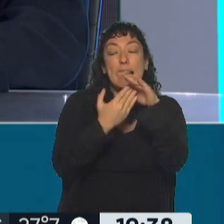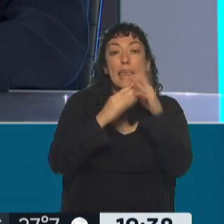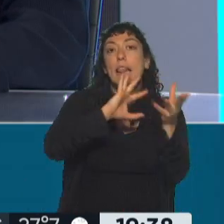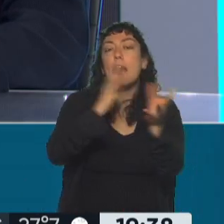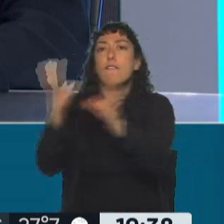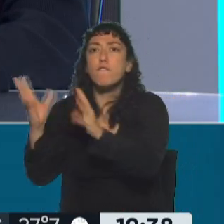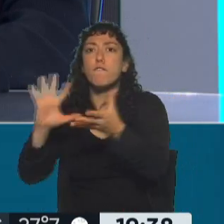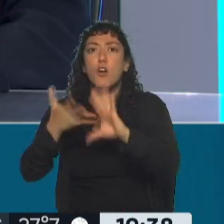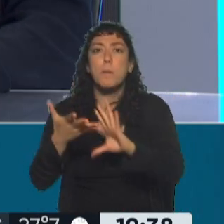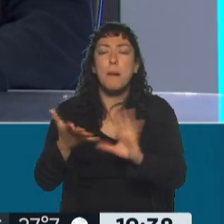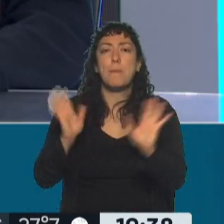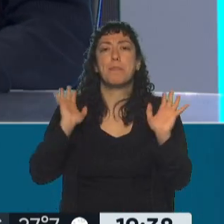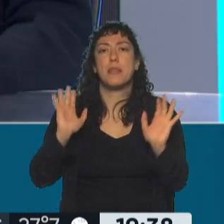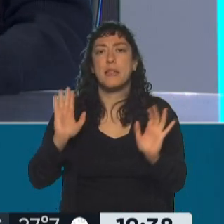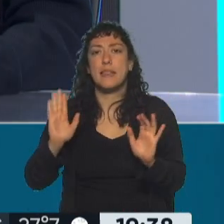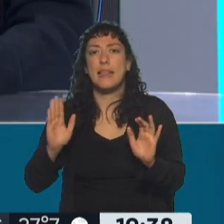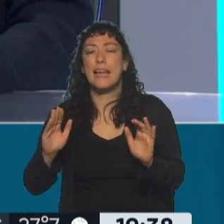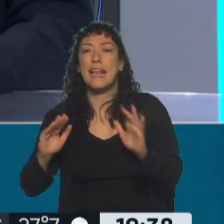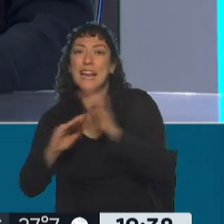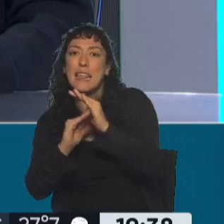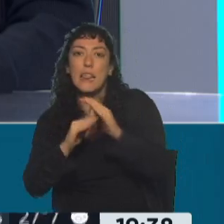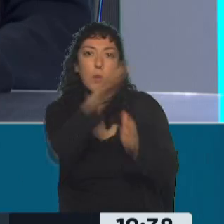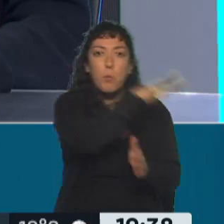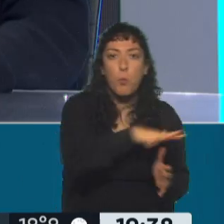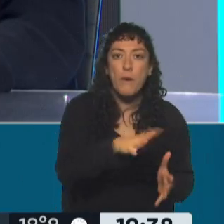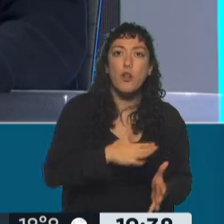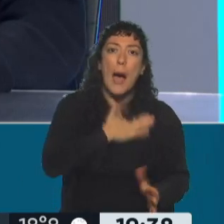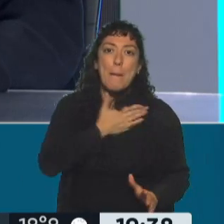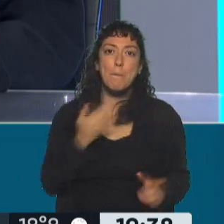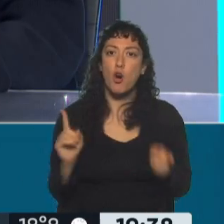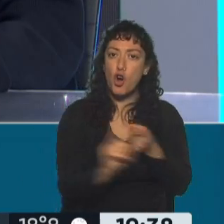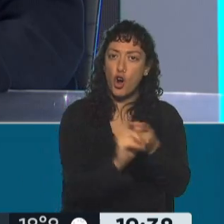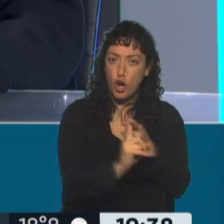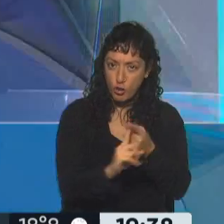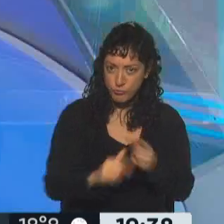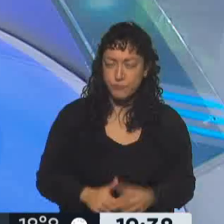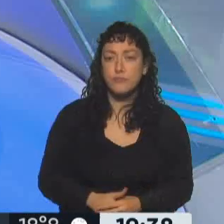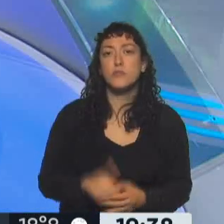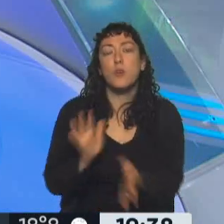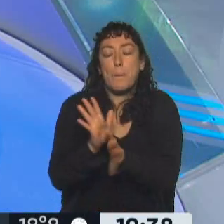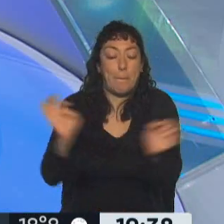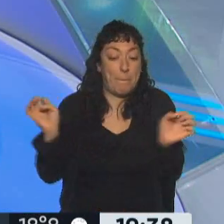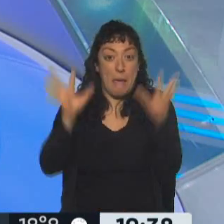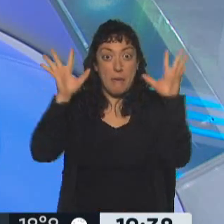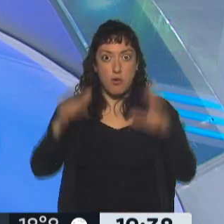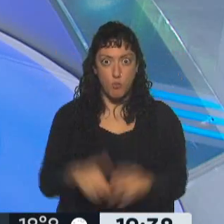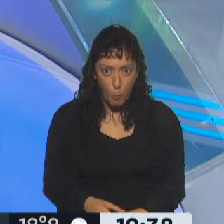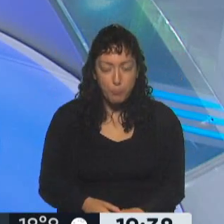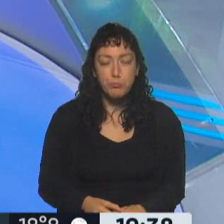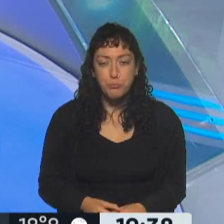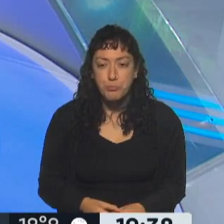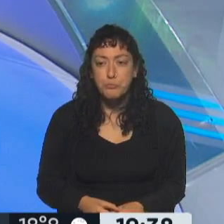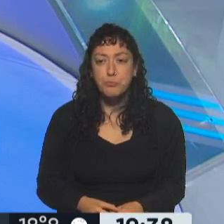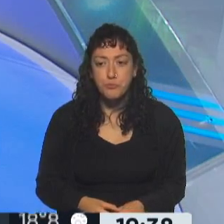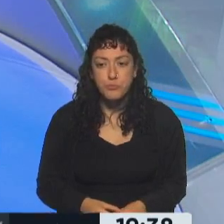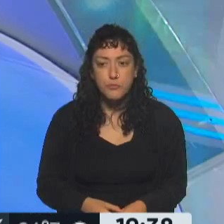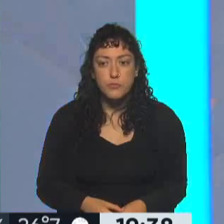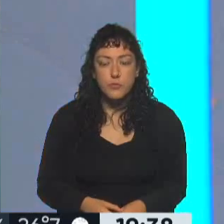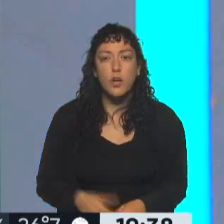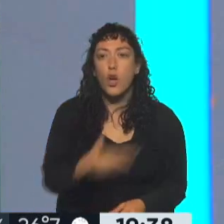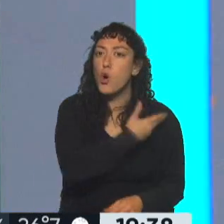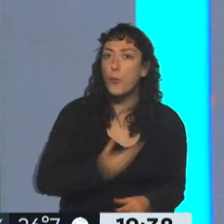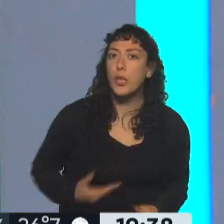poder estar gane quien gane, Exacto. porque si gana Larreta y él está en el de Patricia Bullrich, no quiere quedar como que está en el búnker perdedor. Pero Larreta ya reservó Salguero,